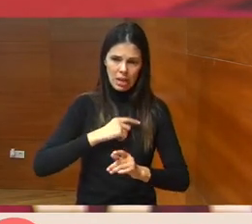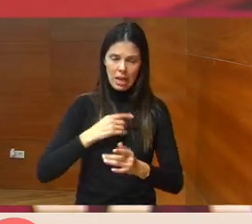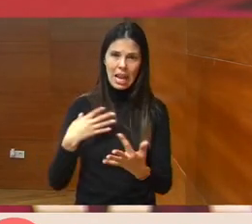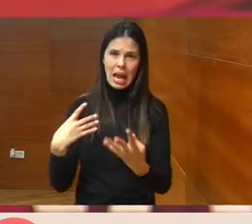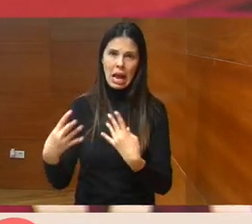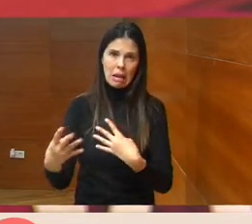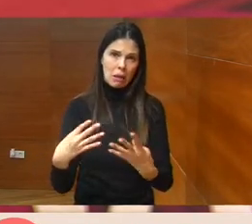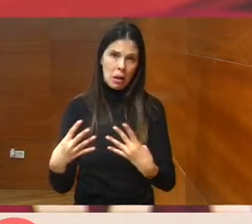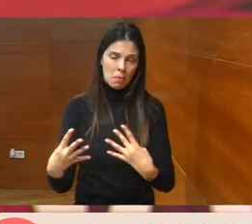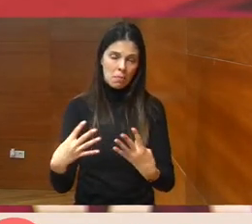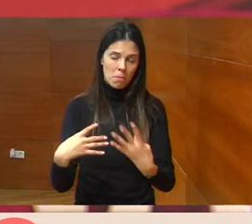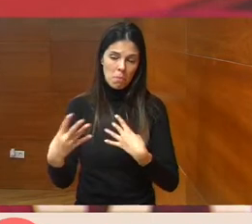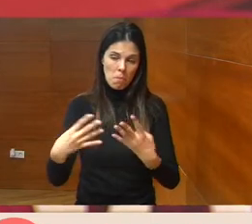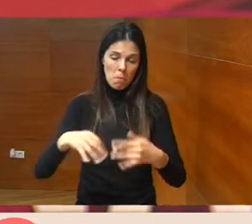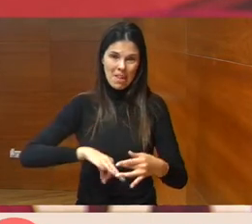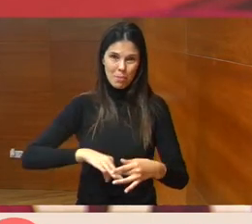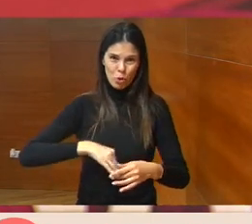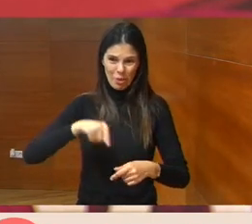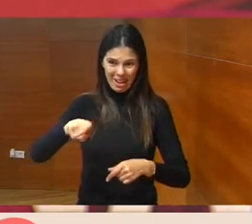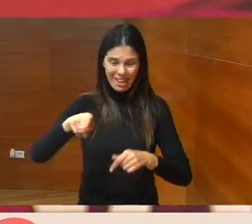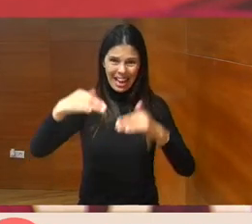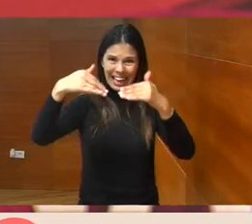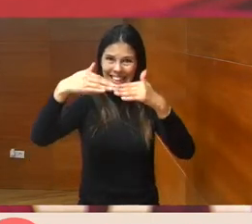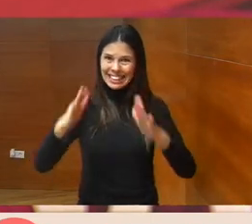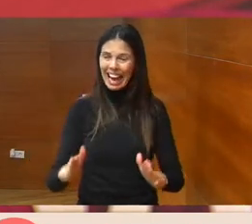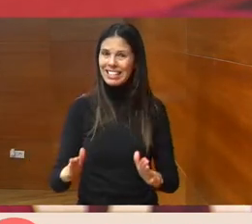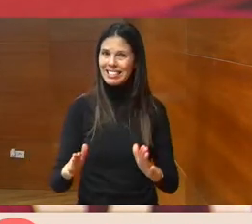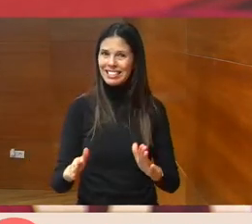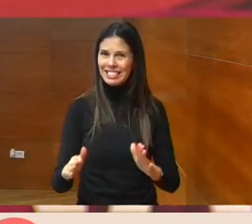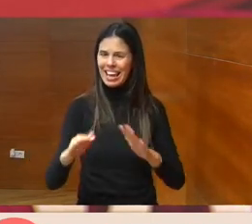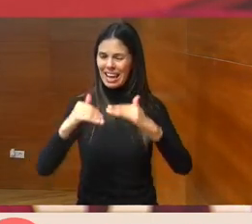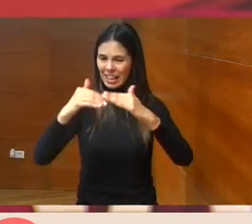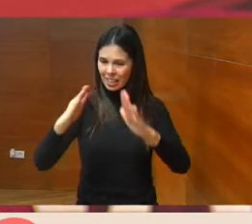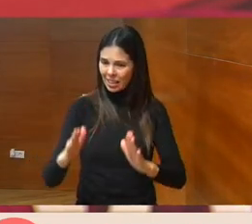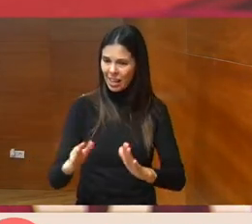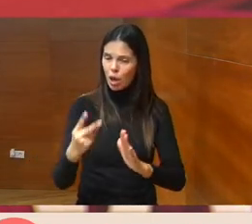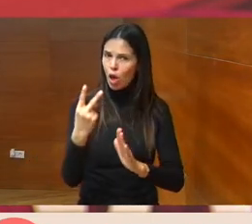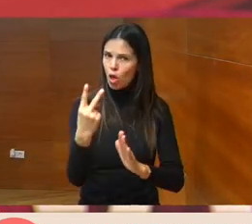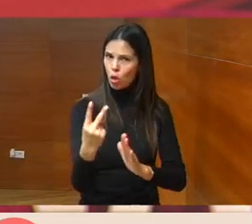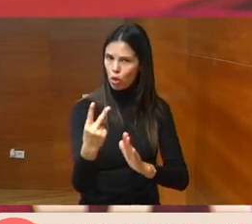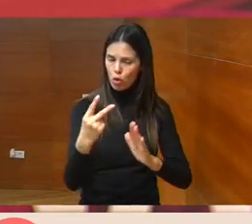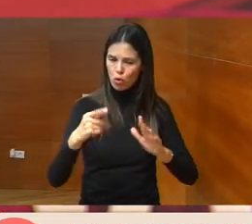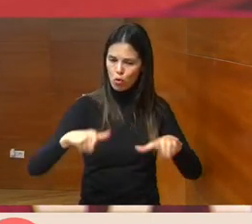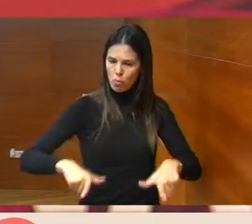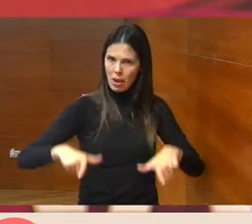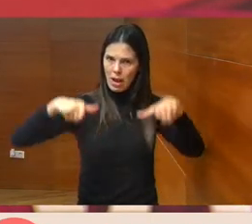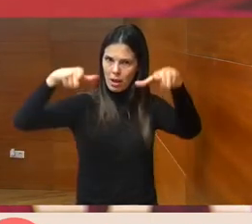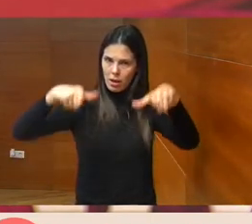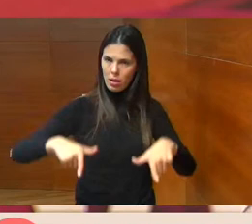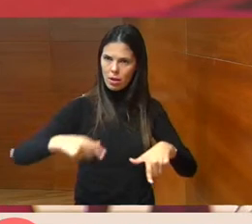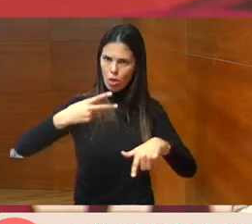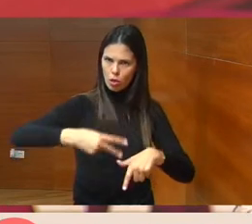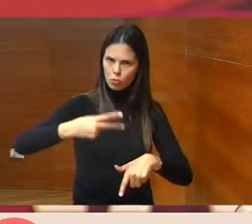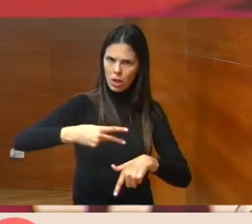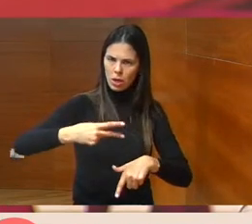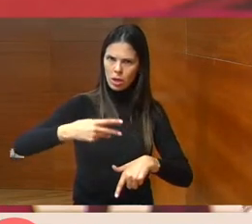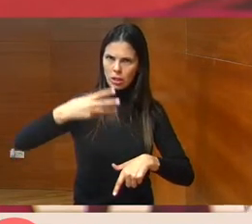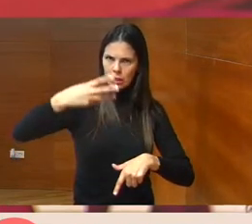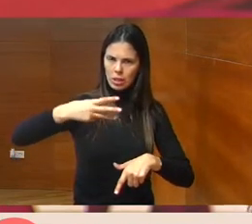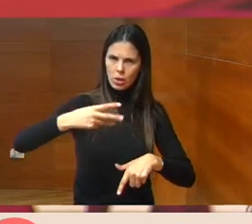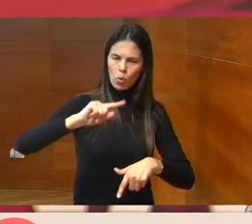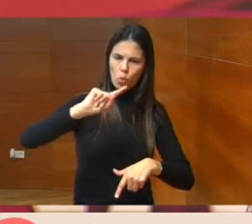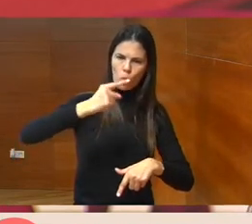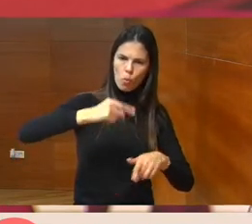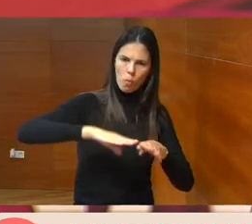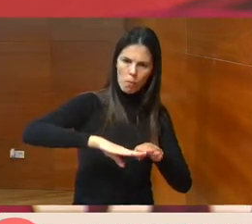era una casa que constaba de duas duas plantas no Tres plantas un beso